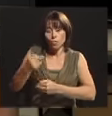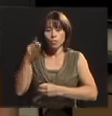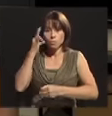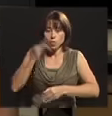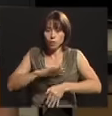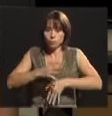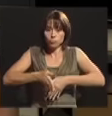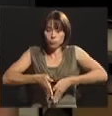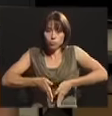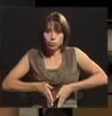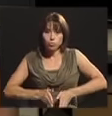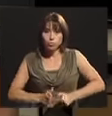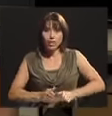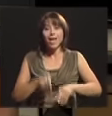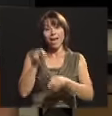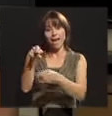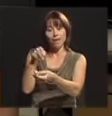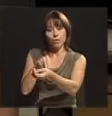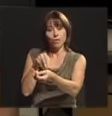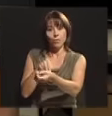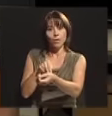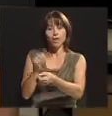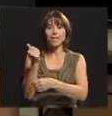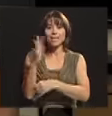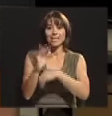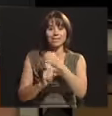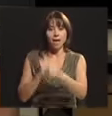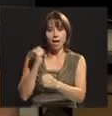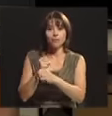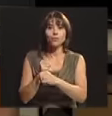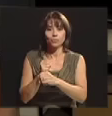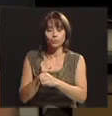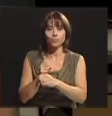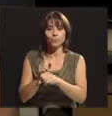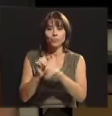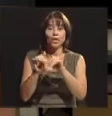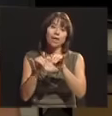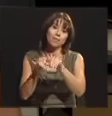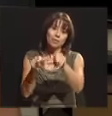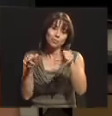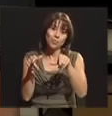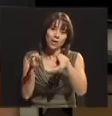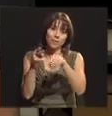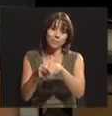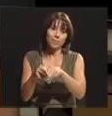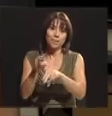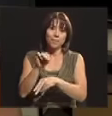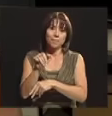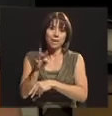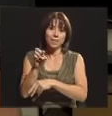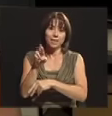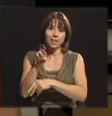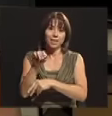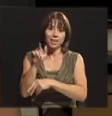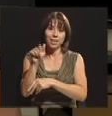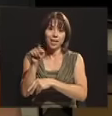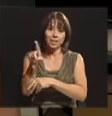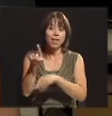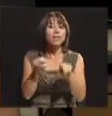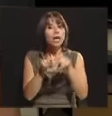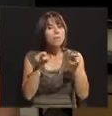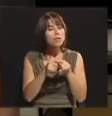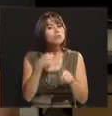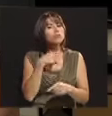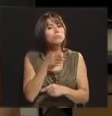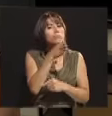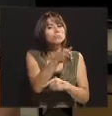maternidad duró 15 años este esa maternidad y después he hecho en las casas en